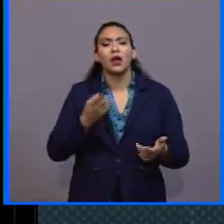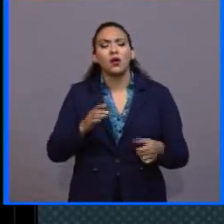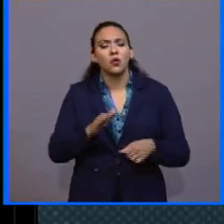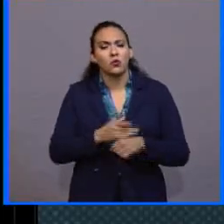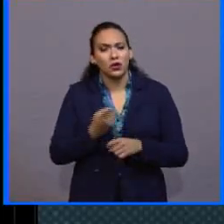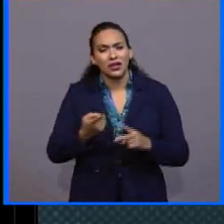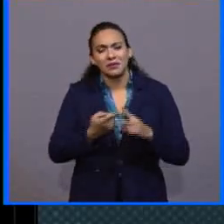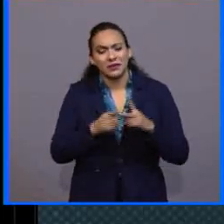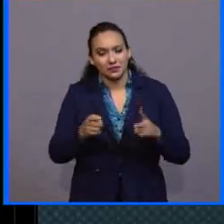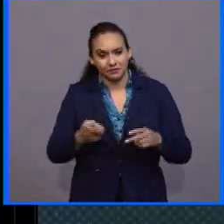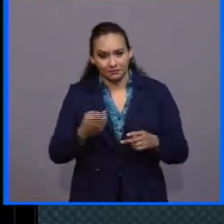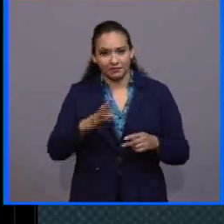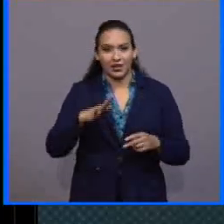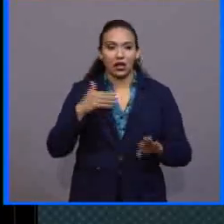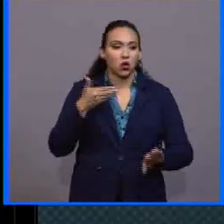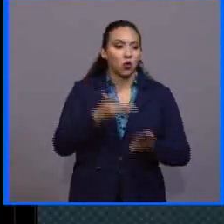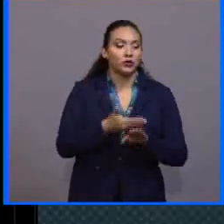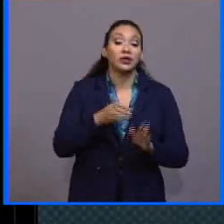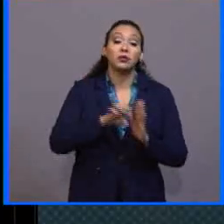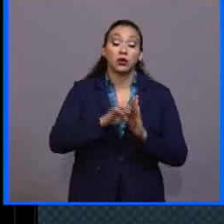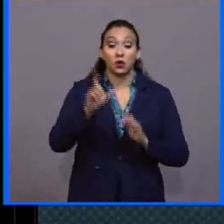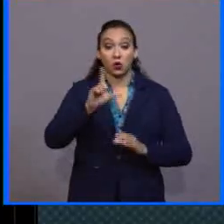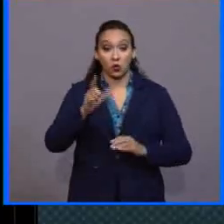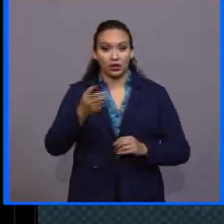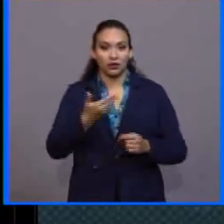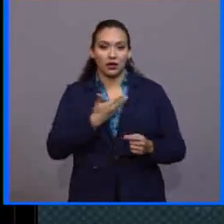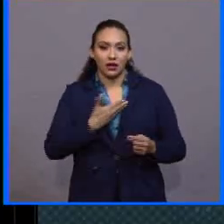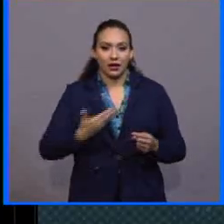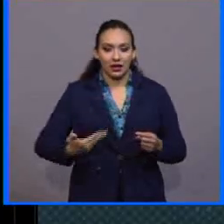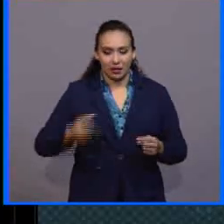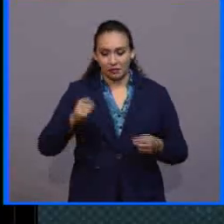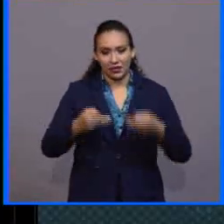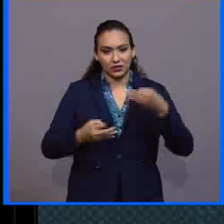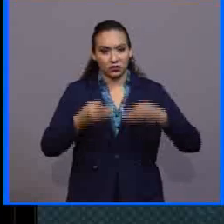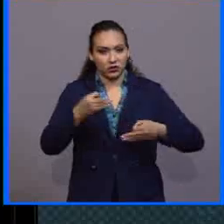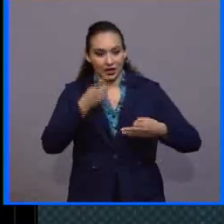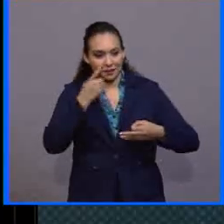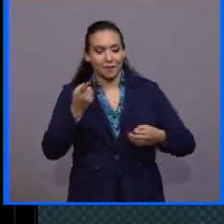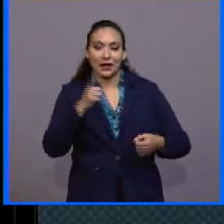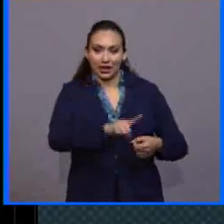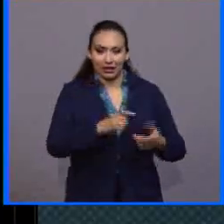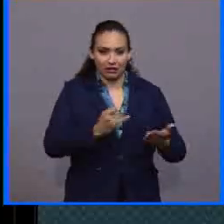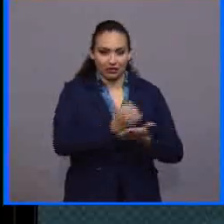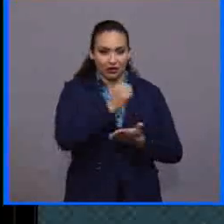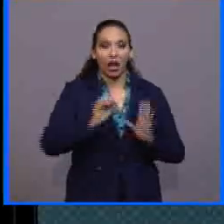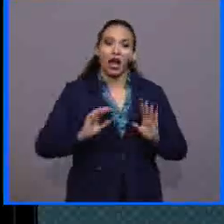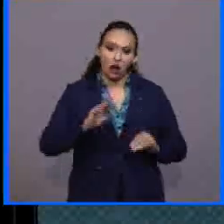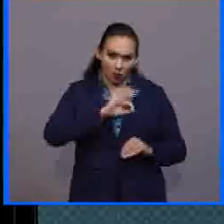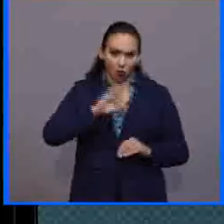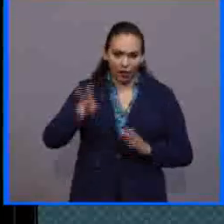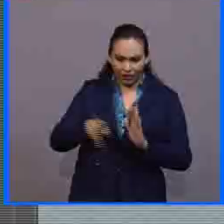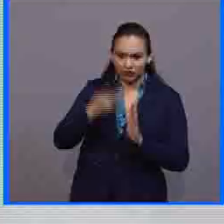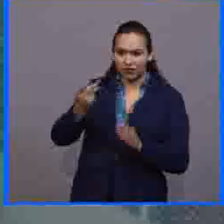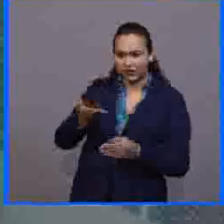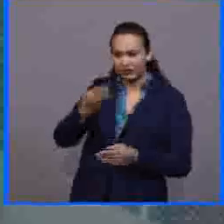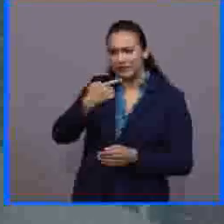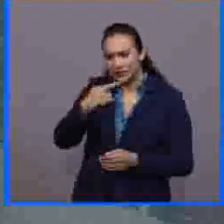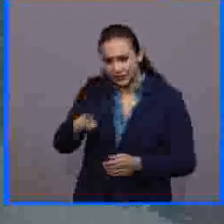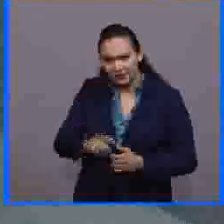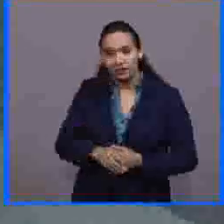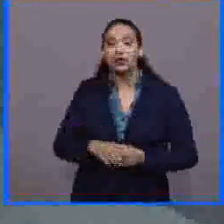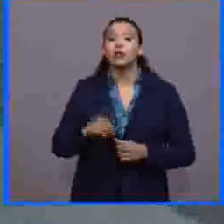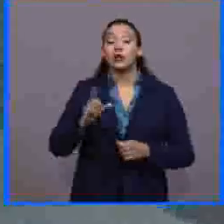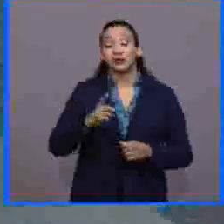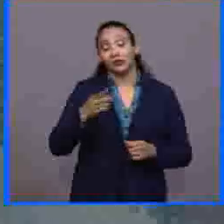promueve en contra de los autos dictados por el presidente del propio tribunal colegiado. Y finalmente el recurso de inconformidad es el que